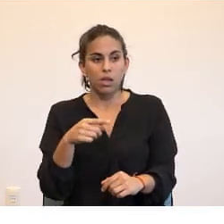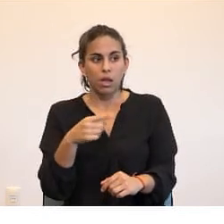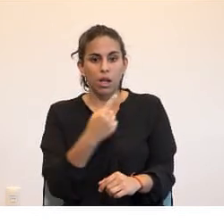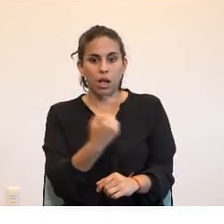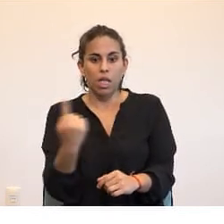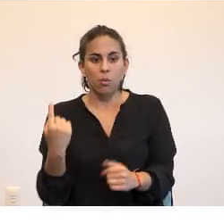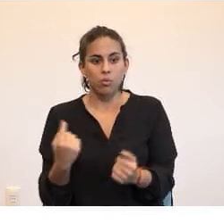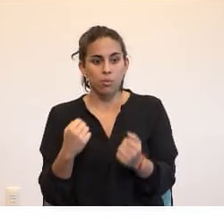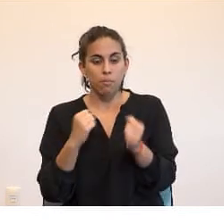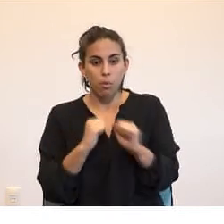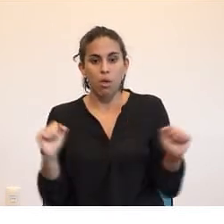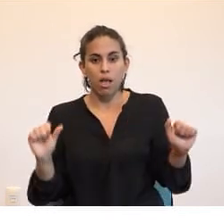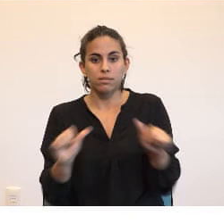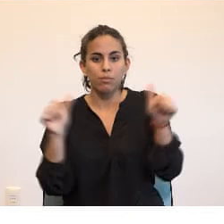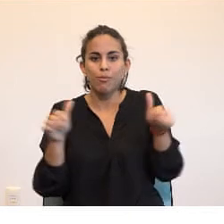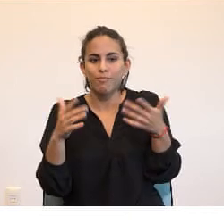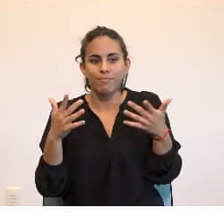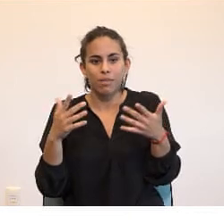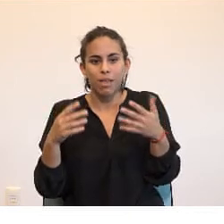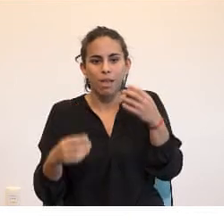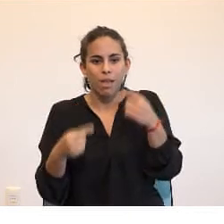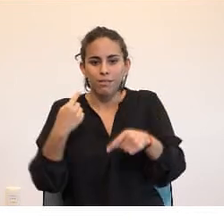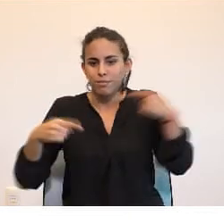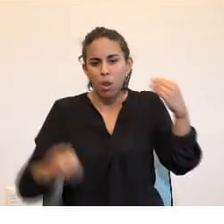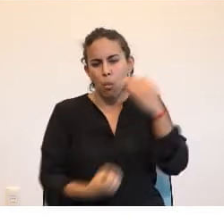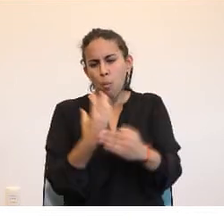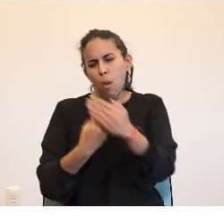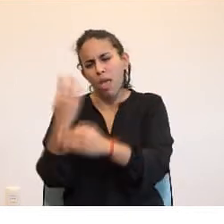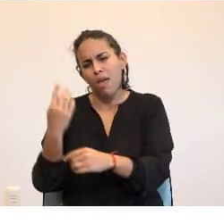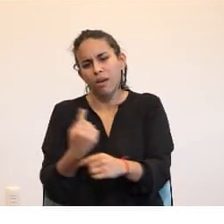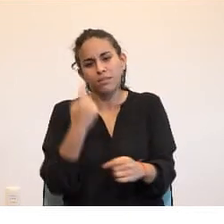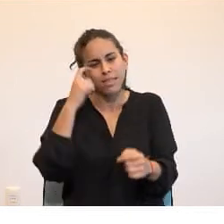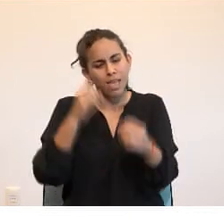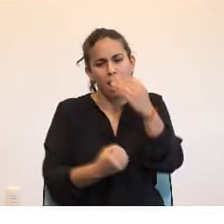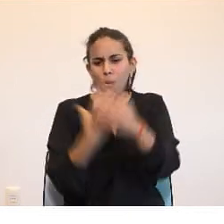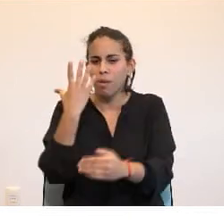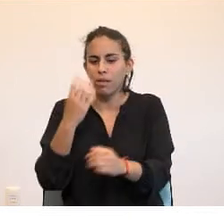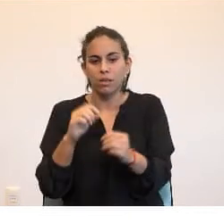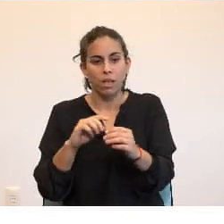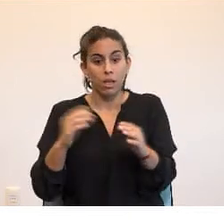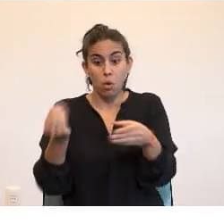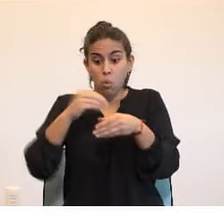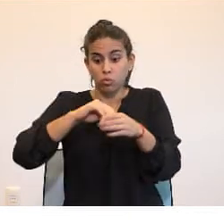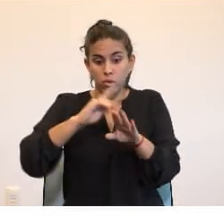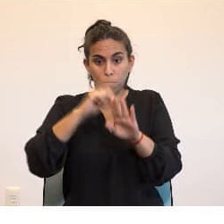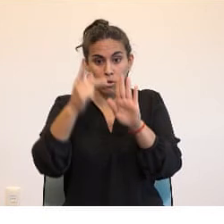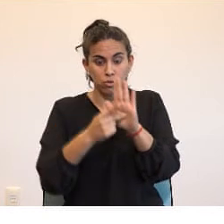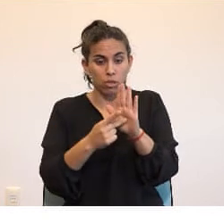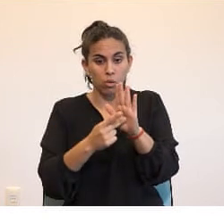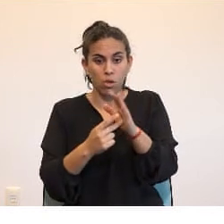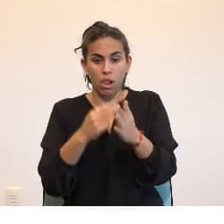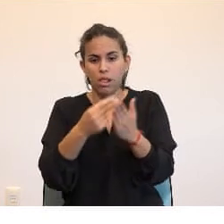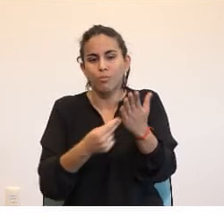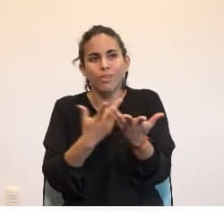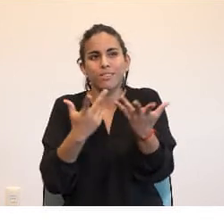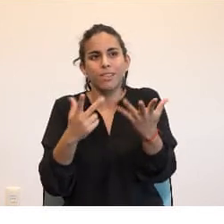la creatividad. Por eso me pareció tan interesante que se incluyera este concepto en el diseño de estas jornadas. La